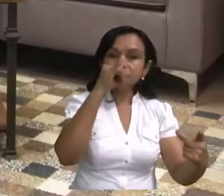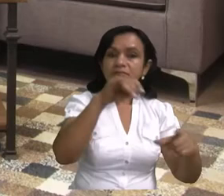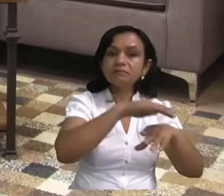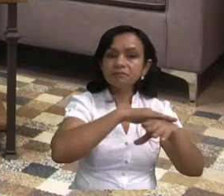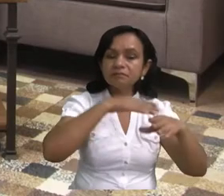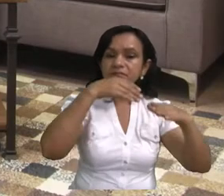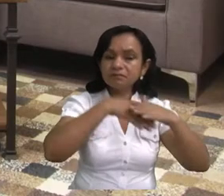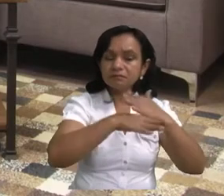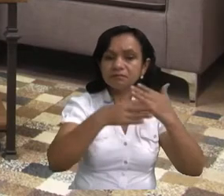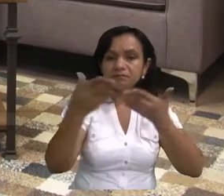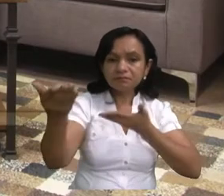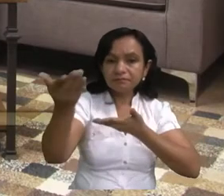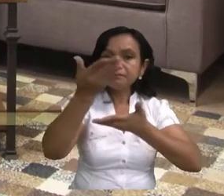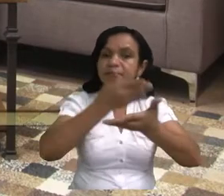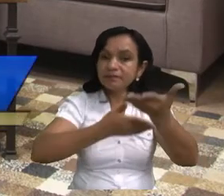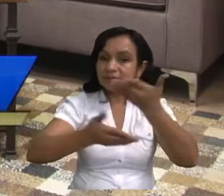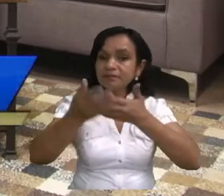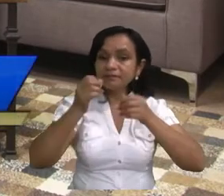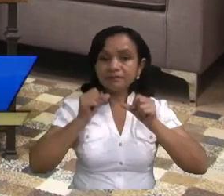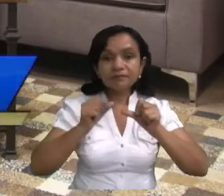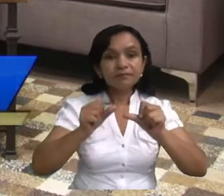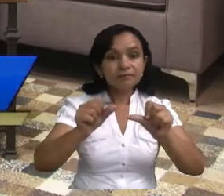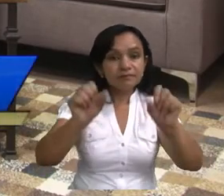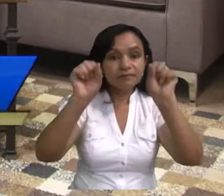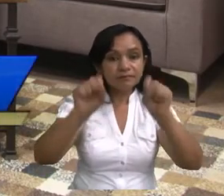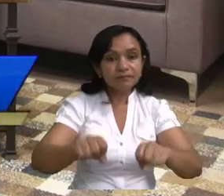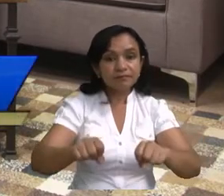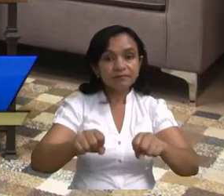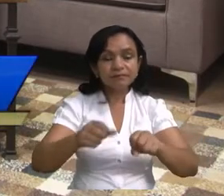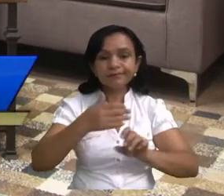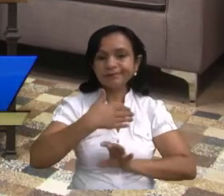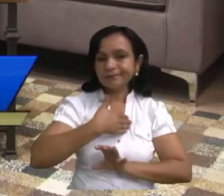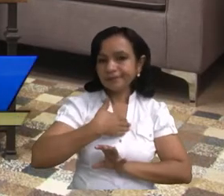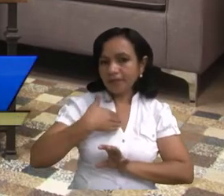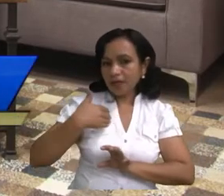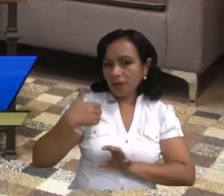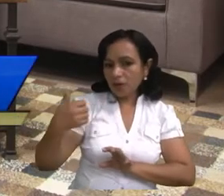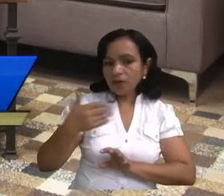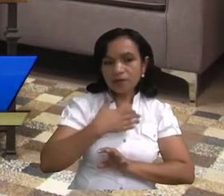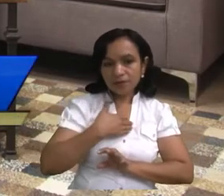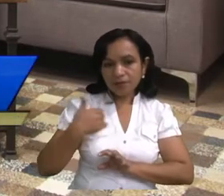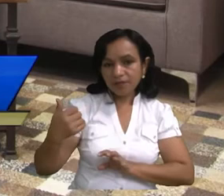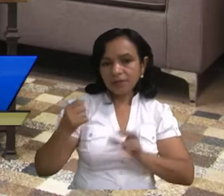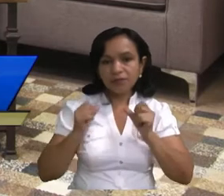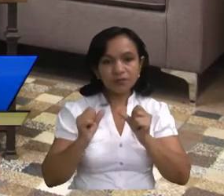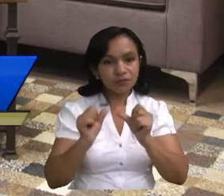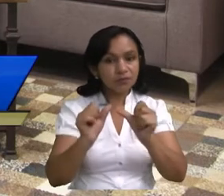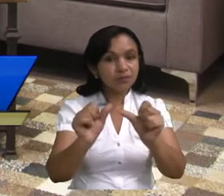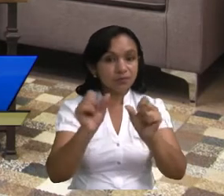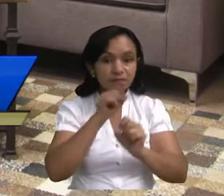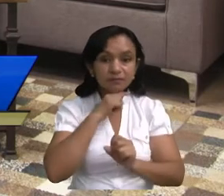tener ese intercambio constante para la mejora continua. Y también...